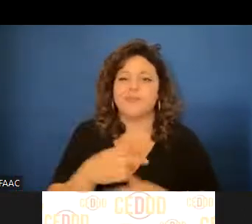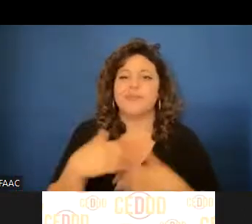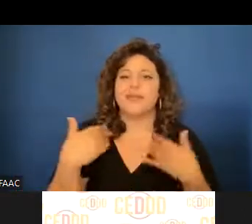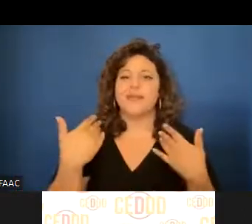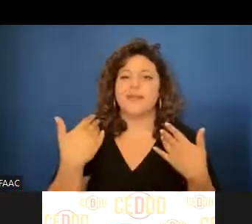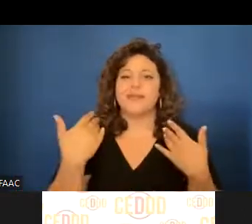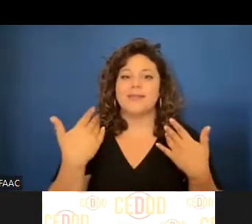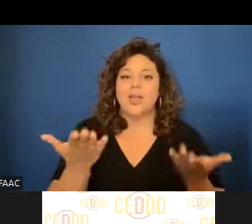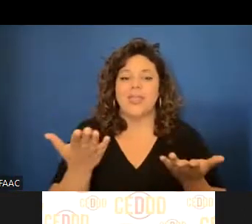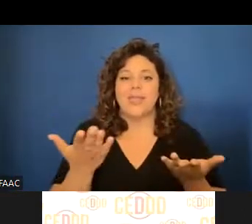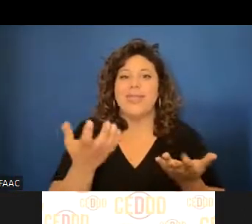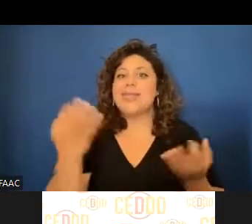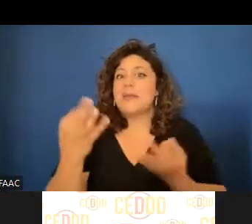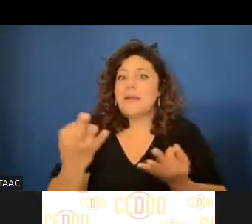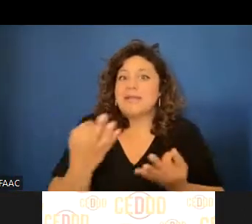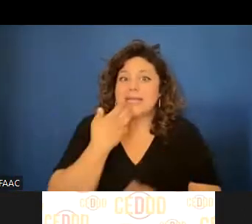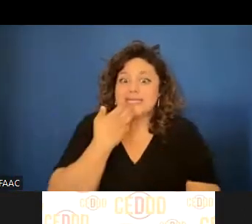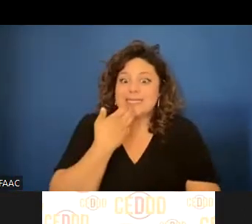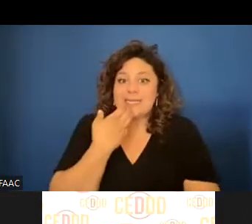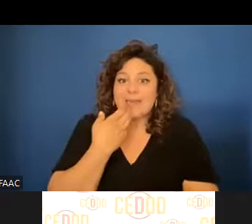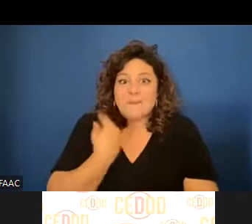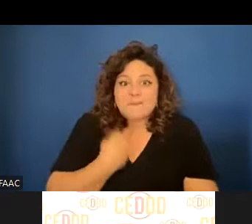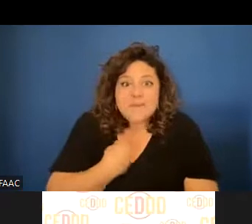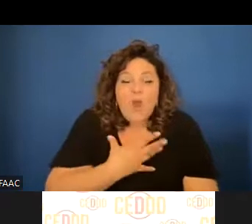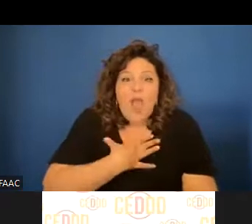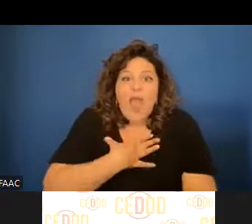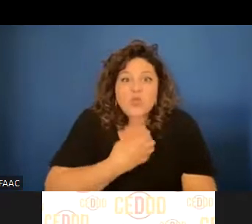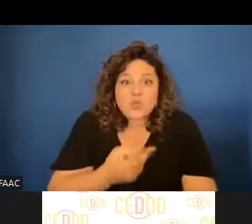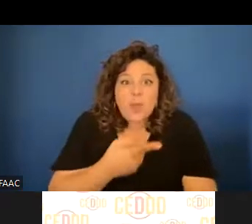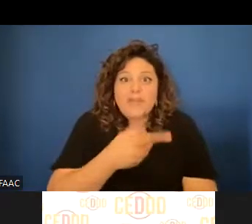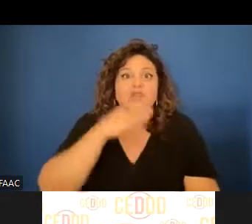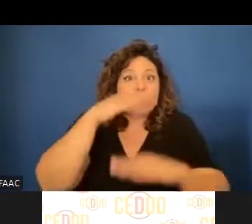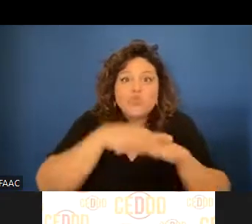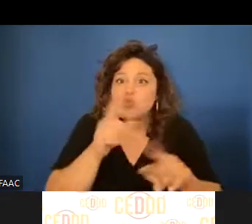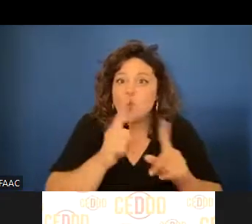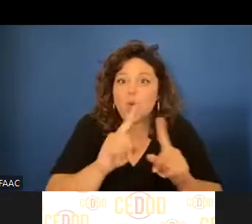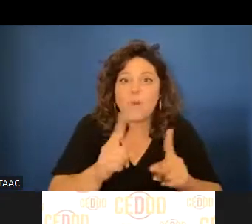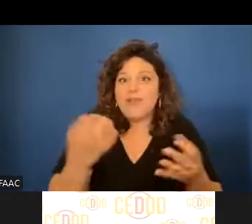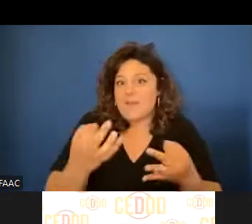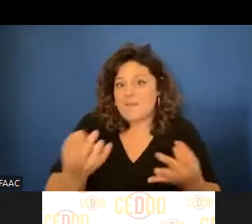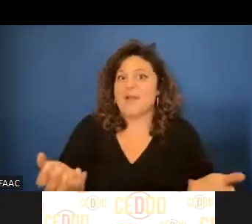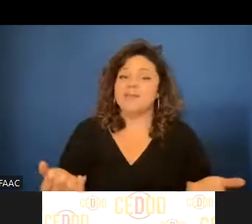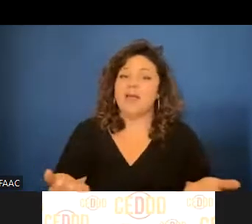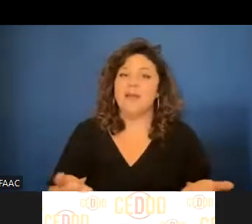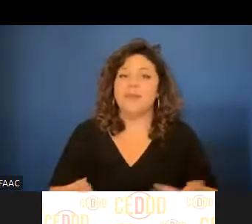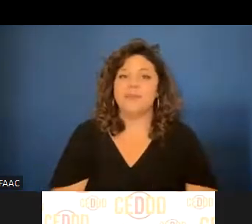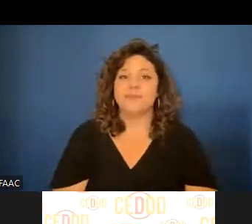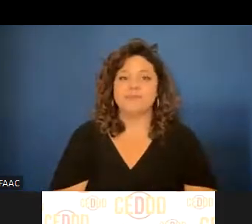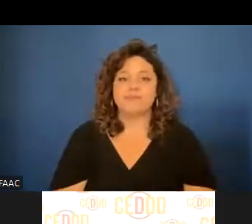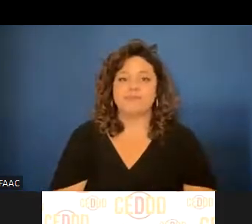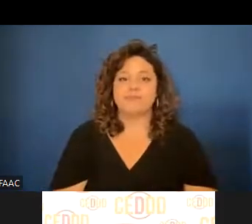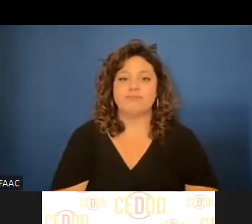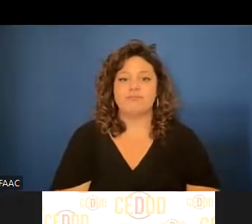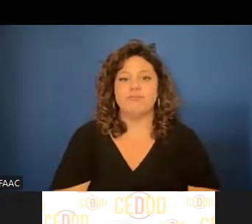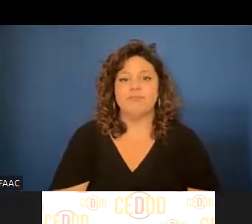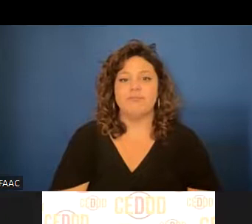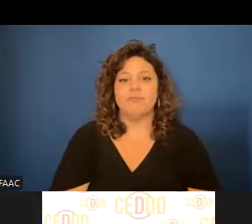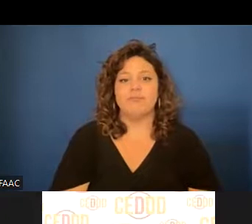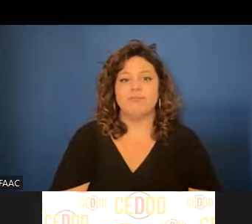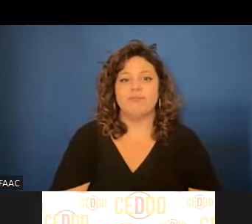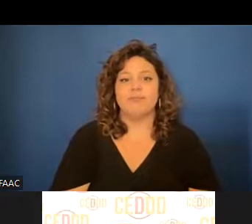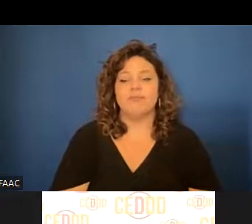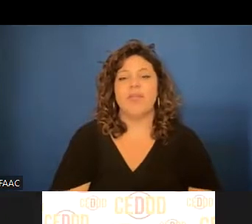pues por desconocimiento pues llega, ¿no?, a hacer esa vulneración y a causar ese perjuicio. ¿Cómo lo ves esto, Pedro?